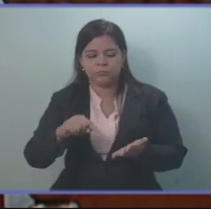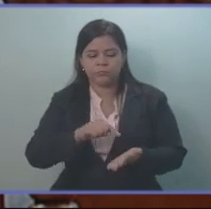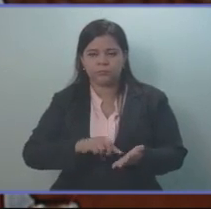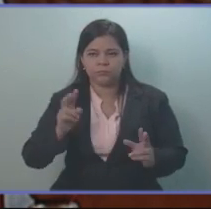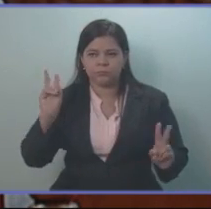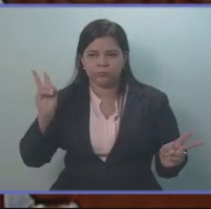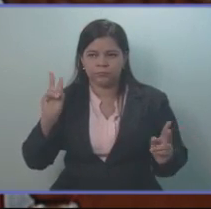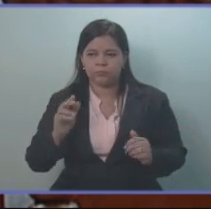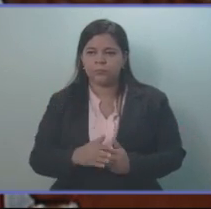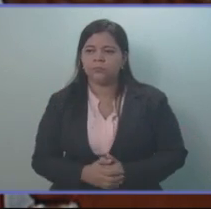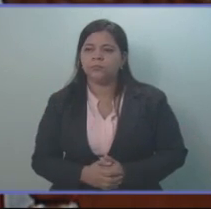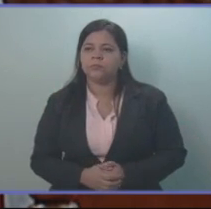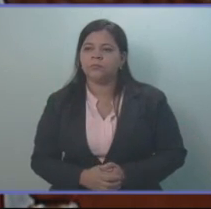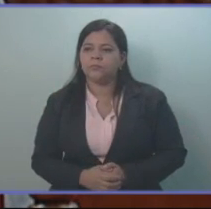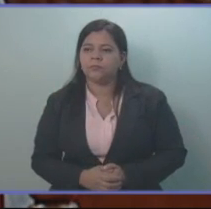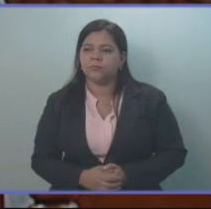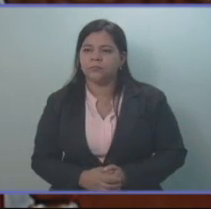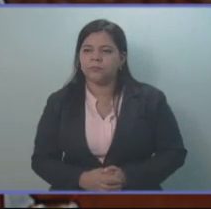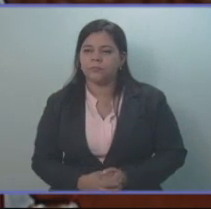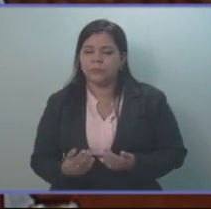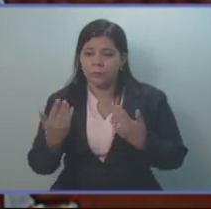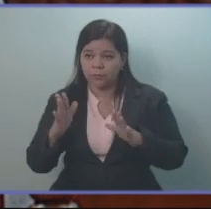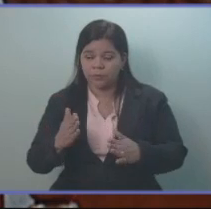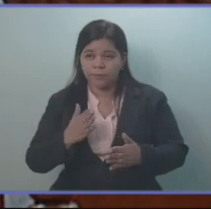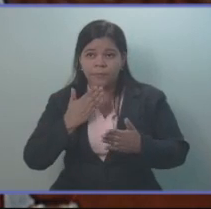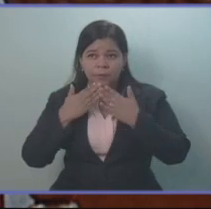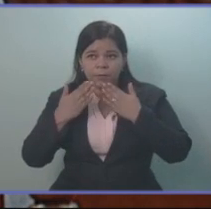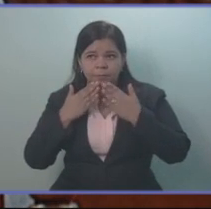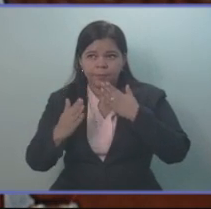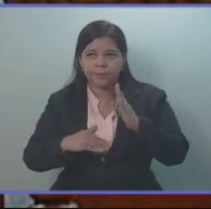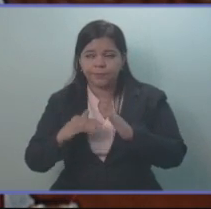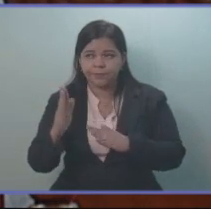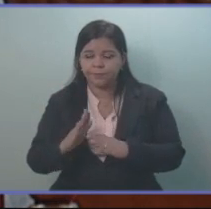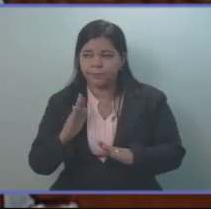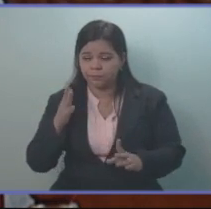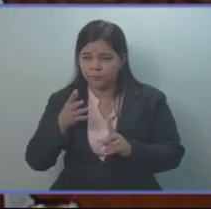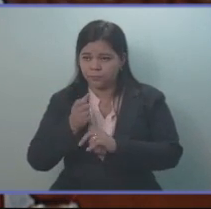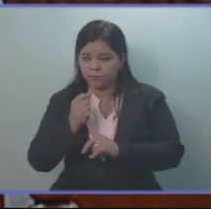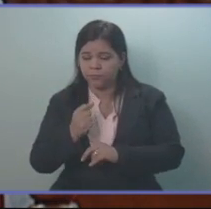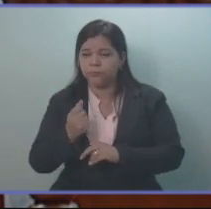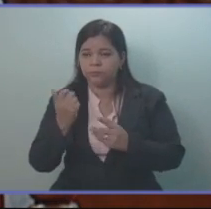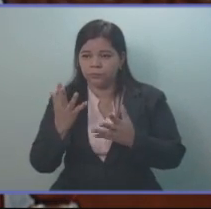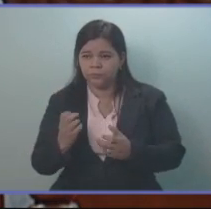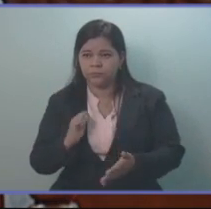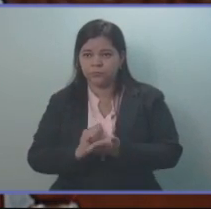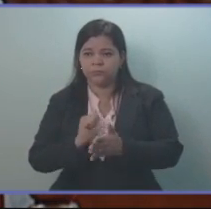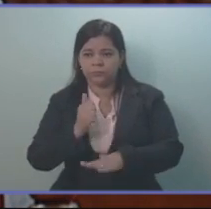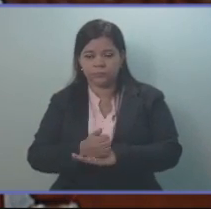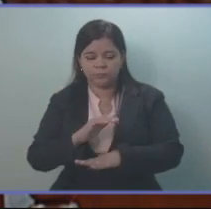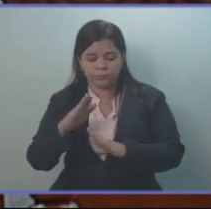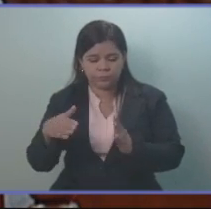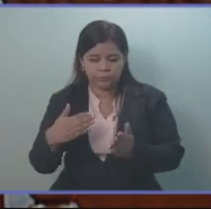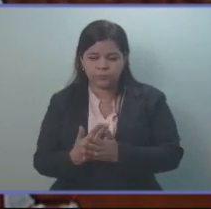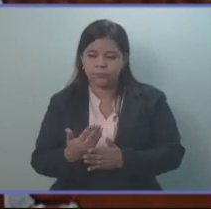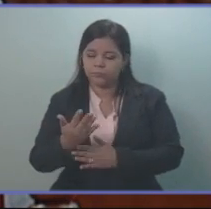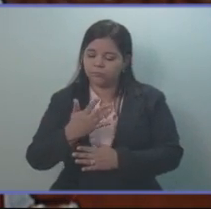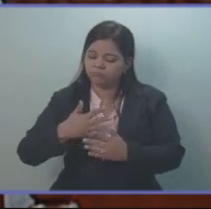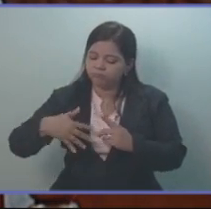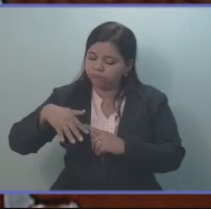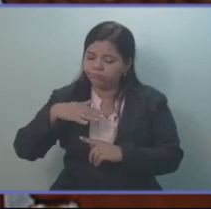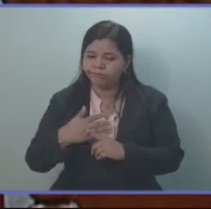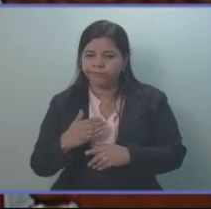de El Salvador. Se explica en la iniciativa que el objeto de esta consiste en establecer las condiciones y